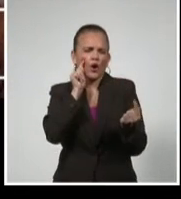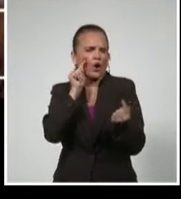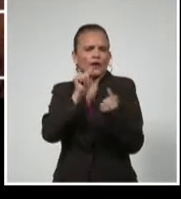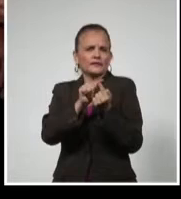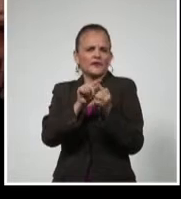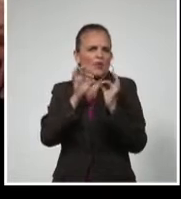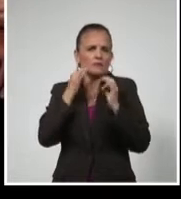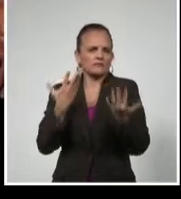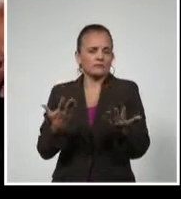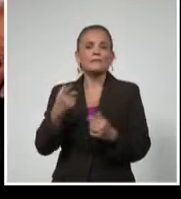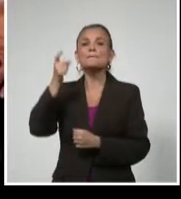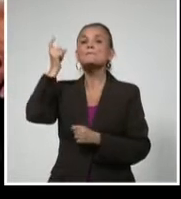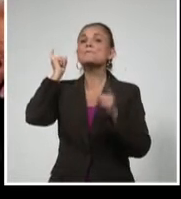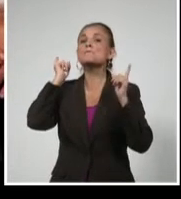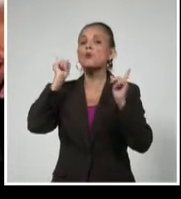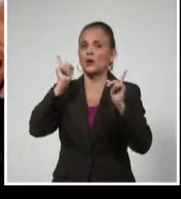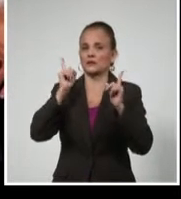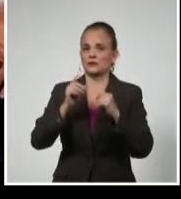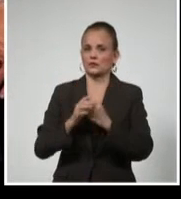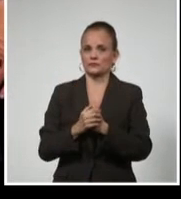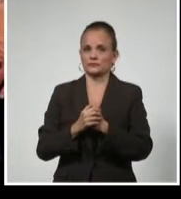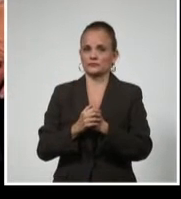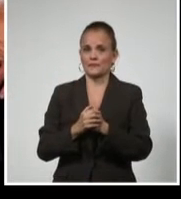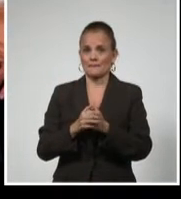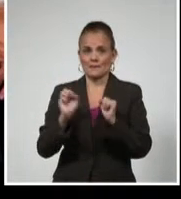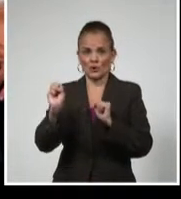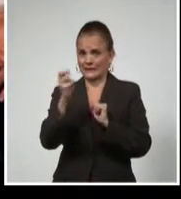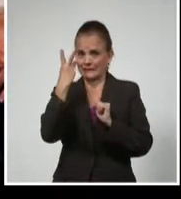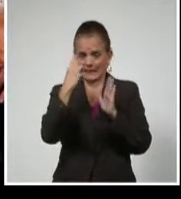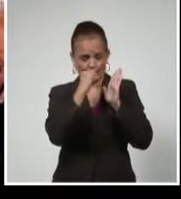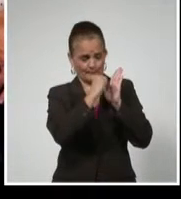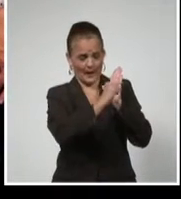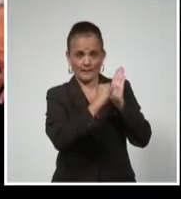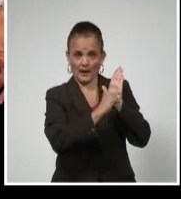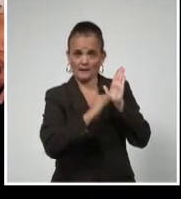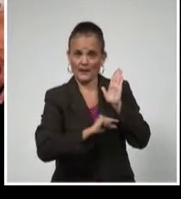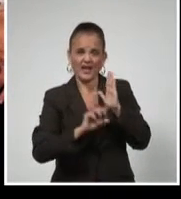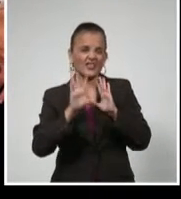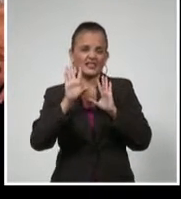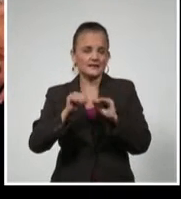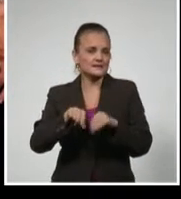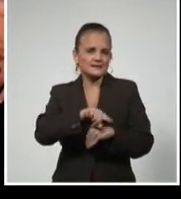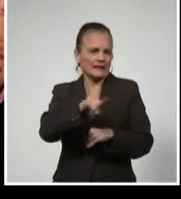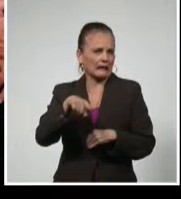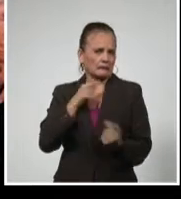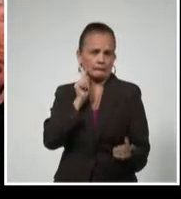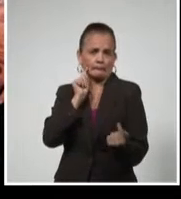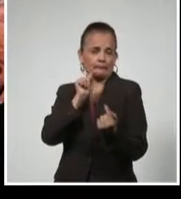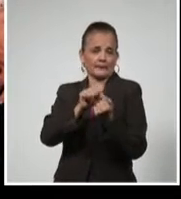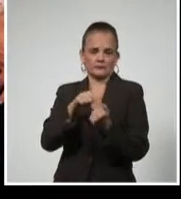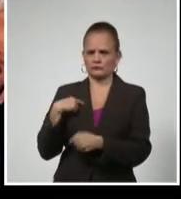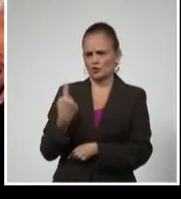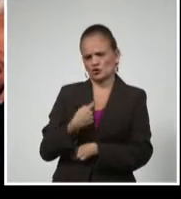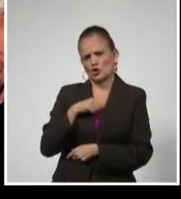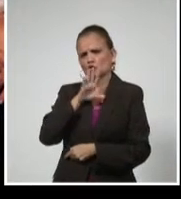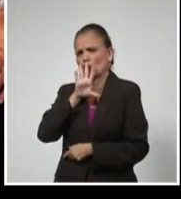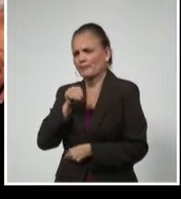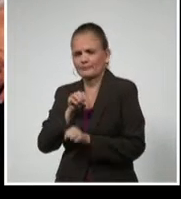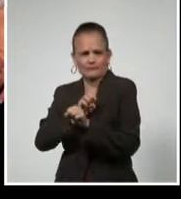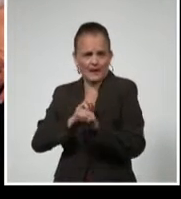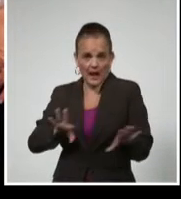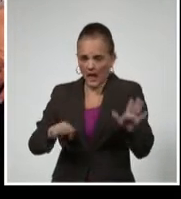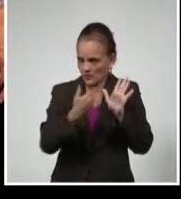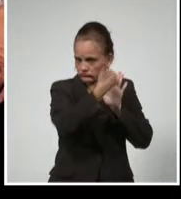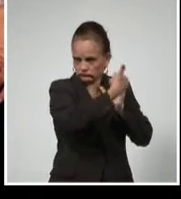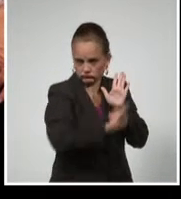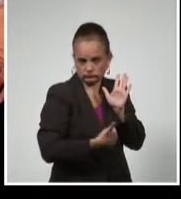político, y que en particular el título 3, la activación del título 3 persigue claramente, y no porque lo digamos nosotros, sino porque así lo